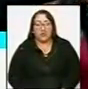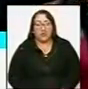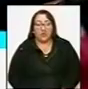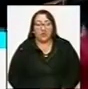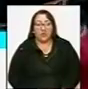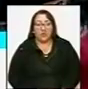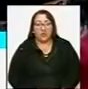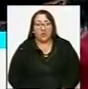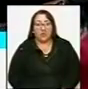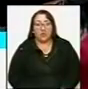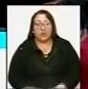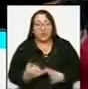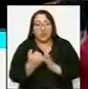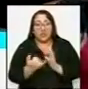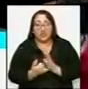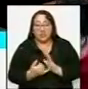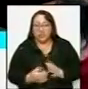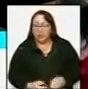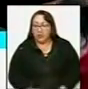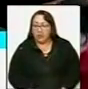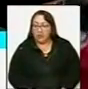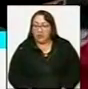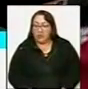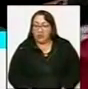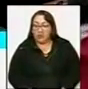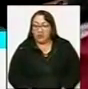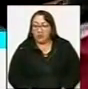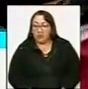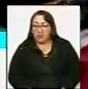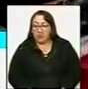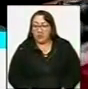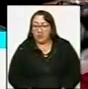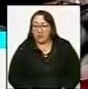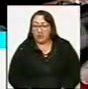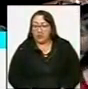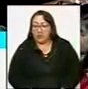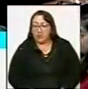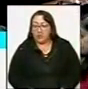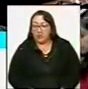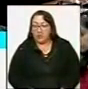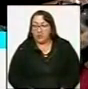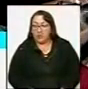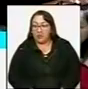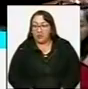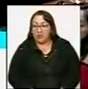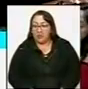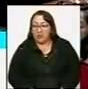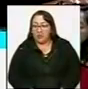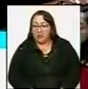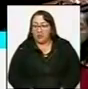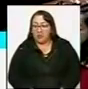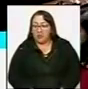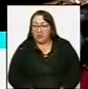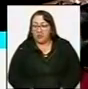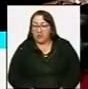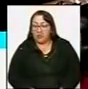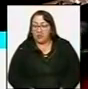de inciso, ¿no? Pero deja que resolvamos esto. Ah, perdón. Sí, deja que resolvamos.